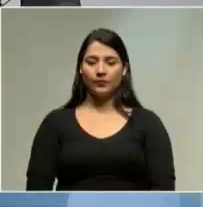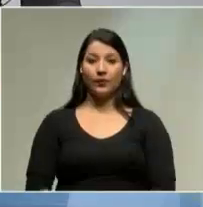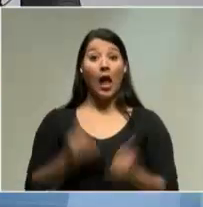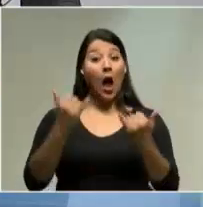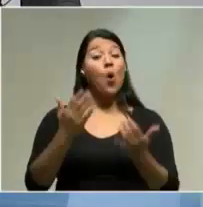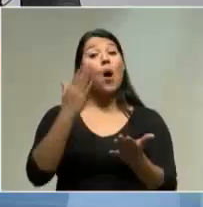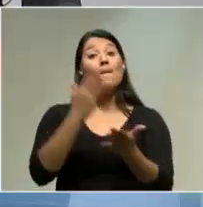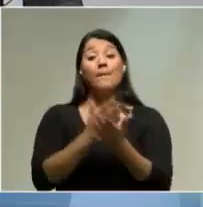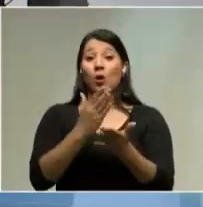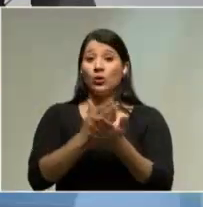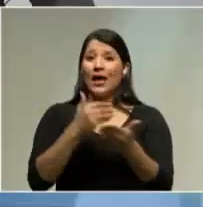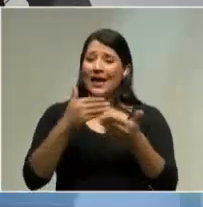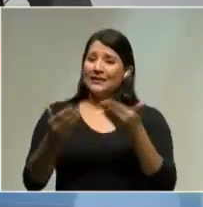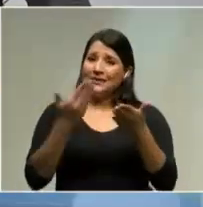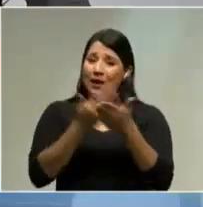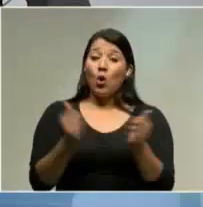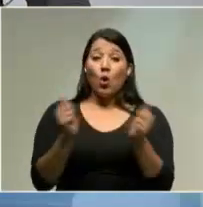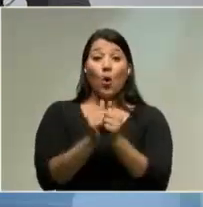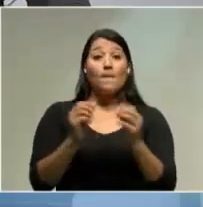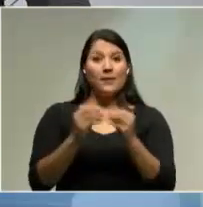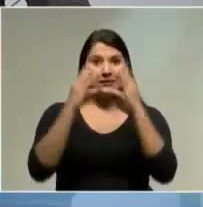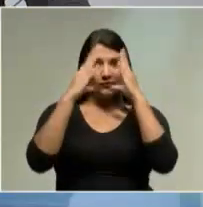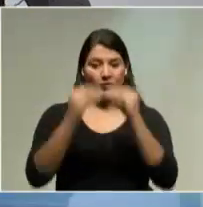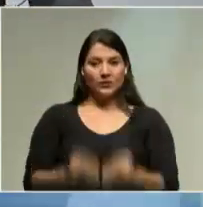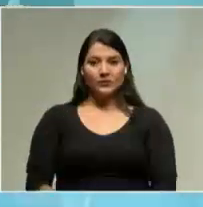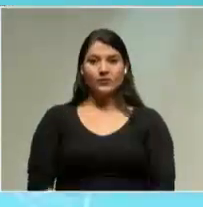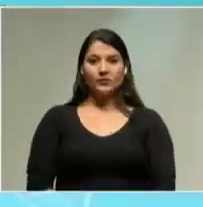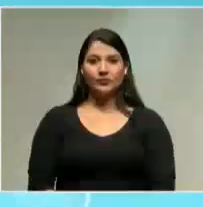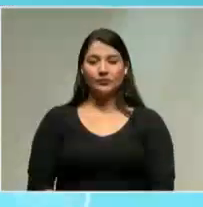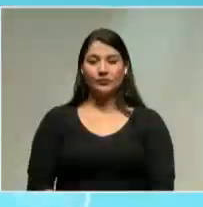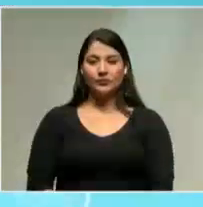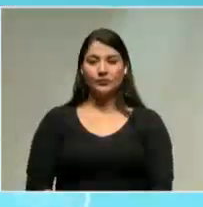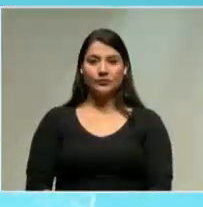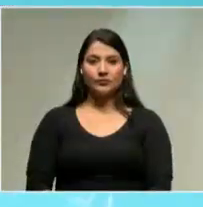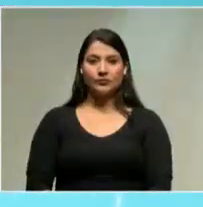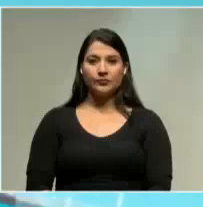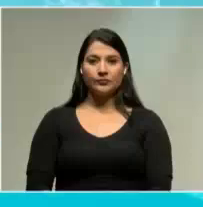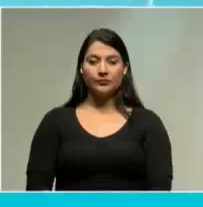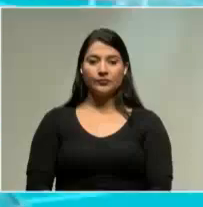Vamos a una pausa comercial y enseguida volvemos con más información.